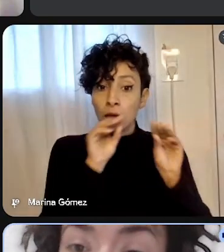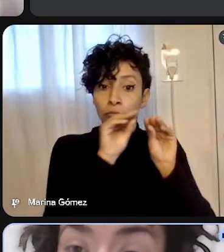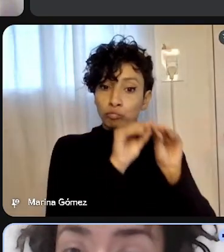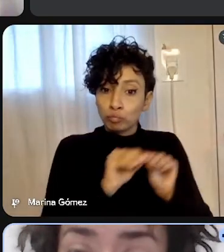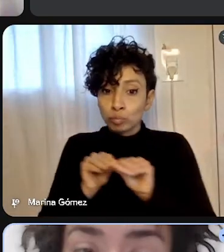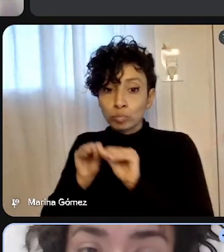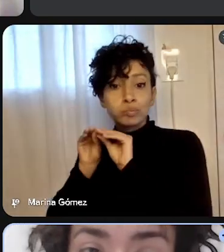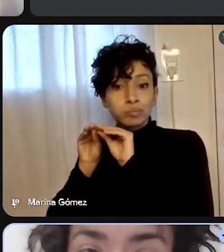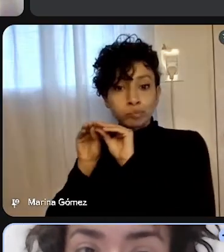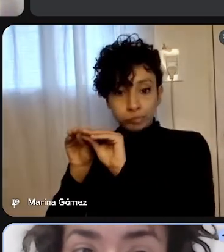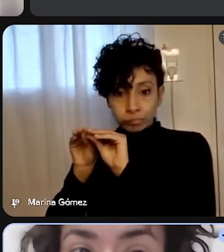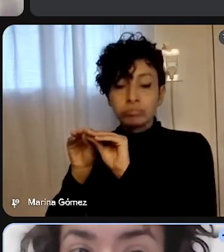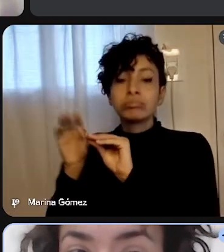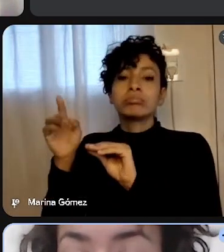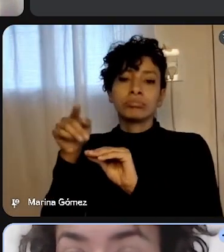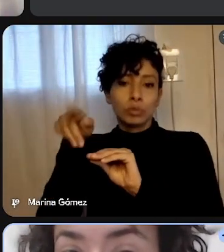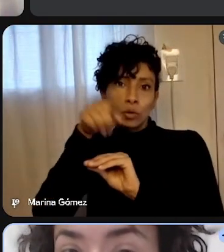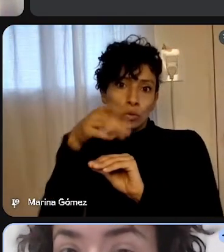estos videos.